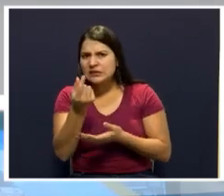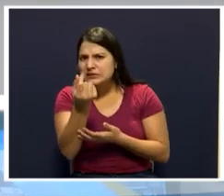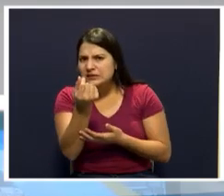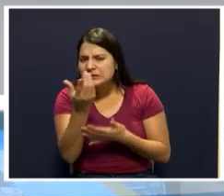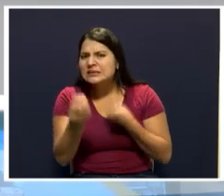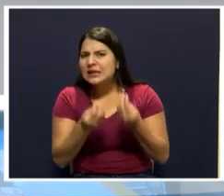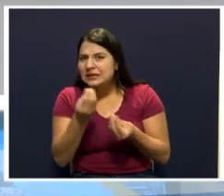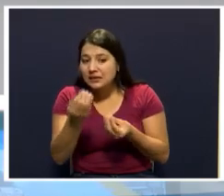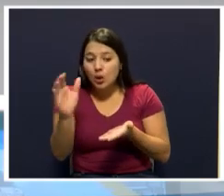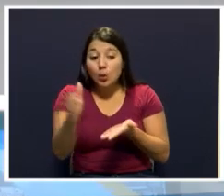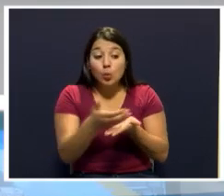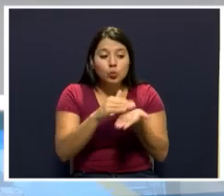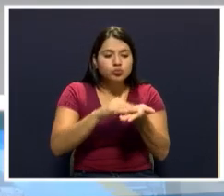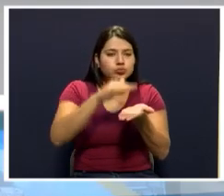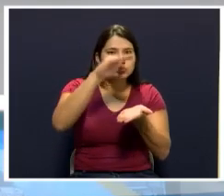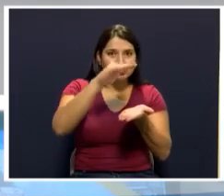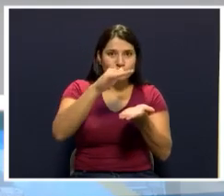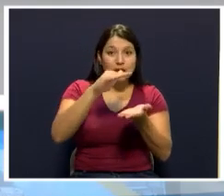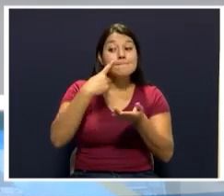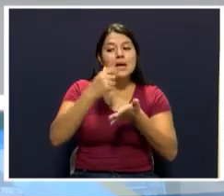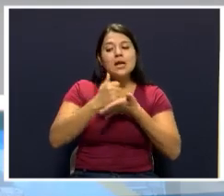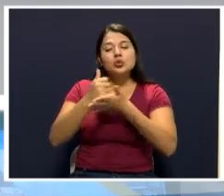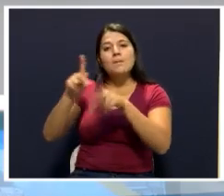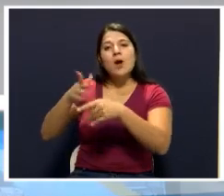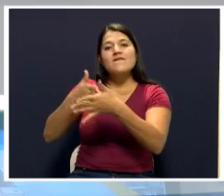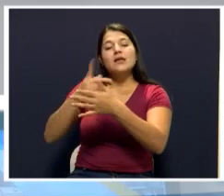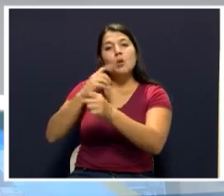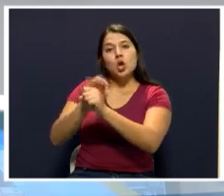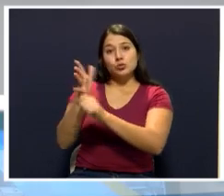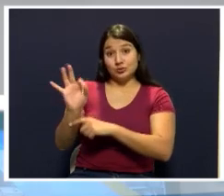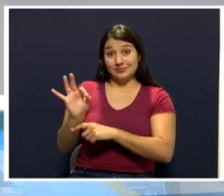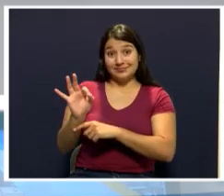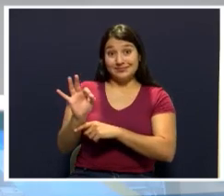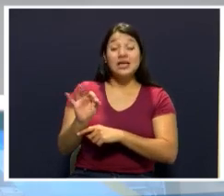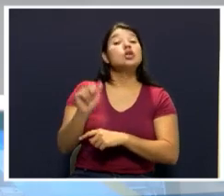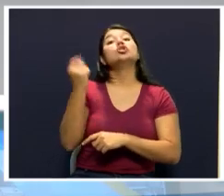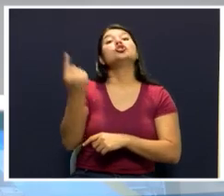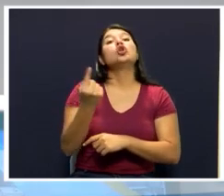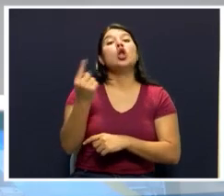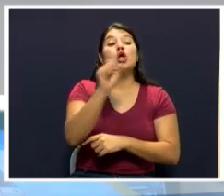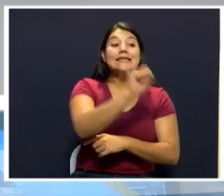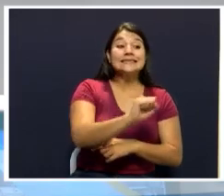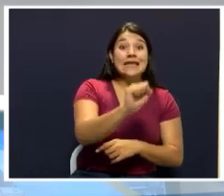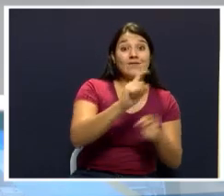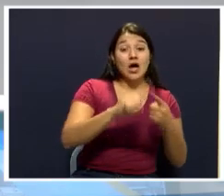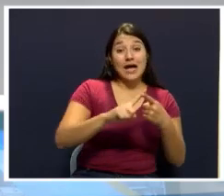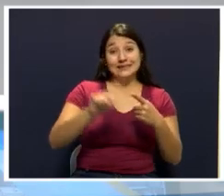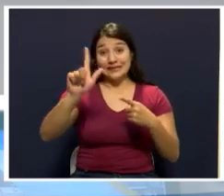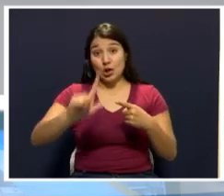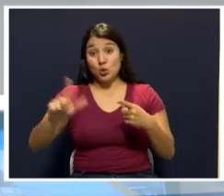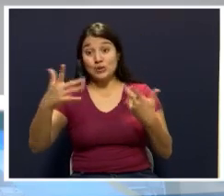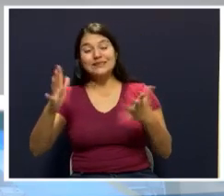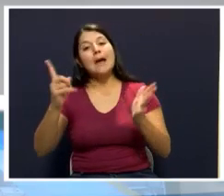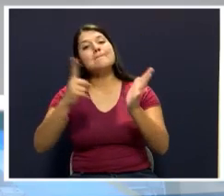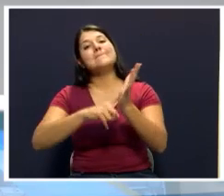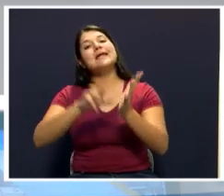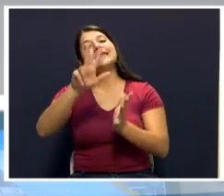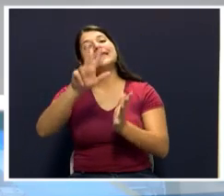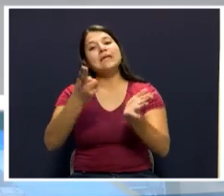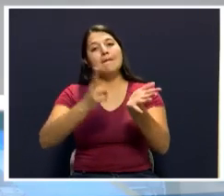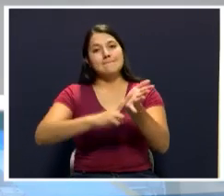sábado a las 5 de la tarde y este lunes a las 5 de la mañana se hicieron 1.300 infracciones